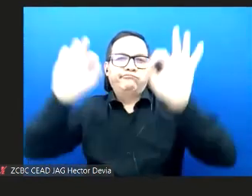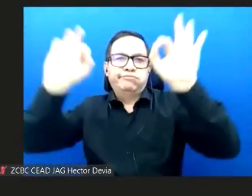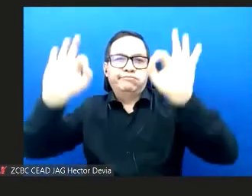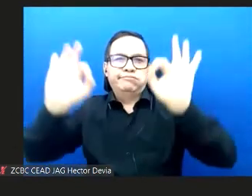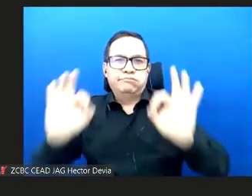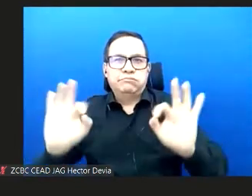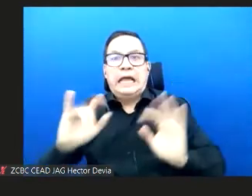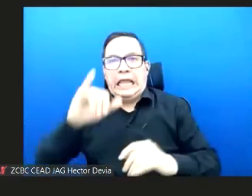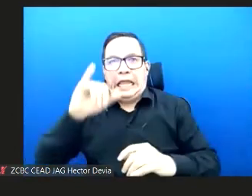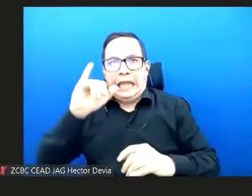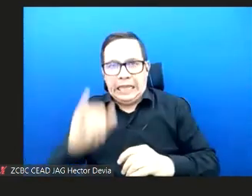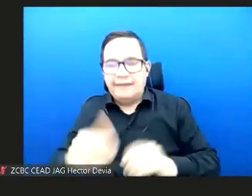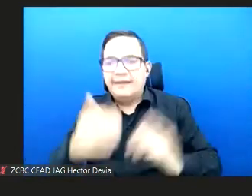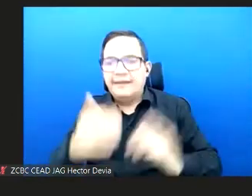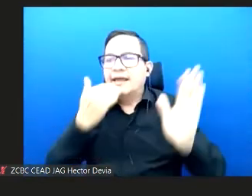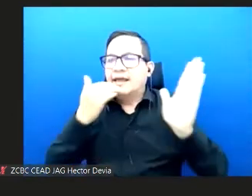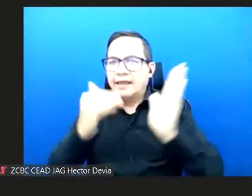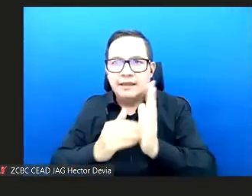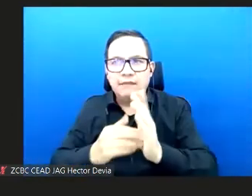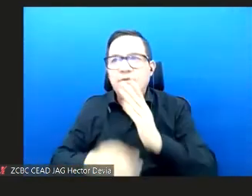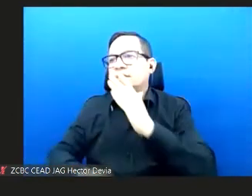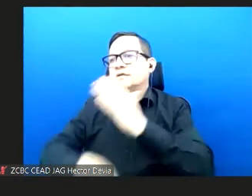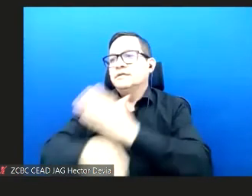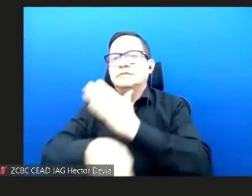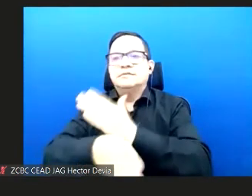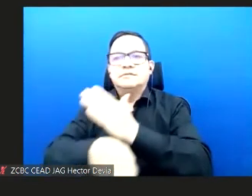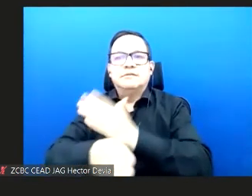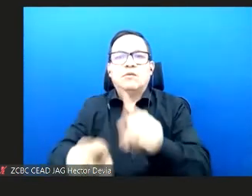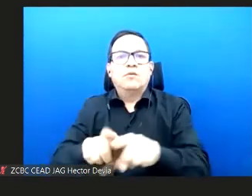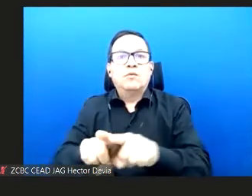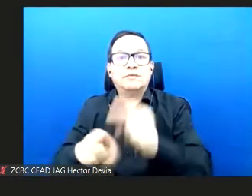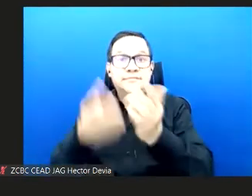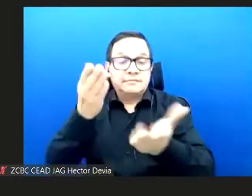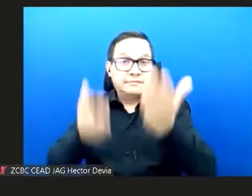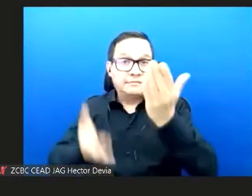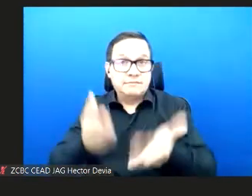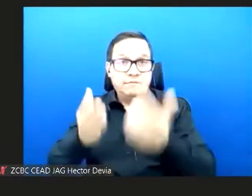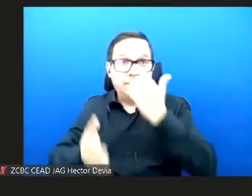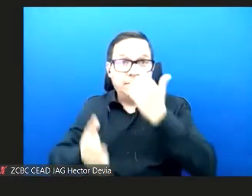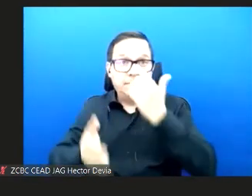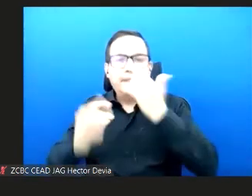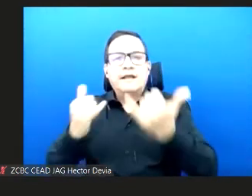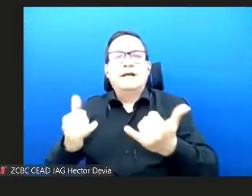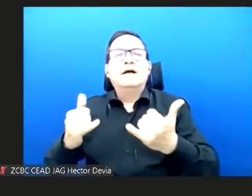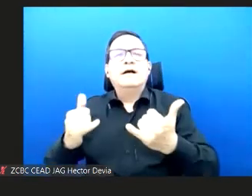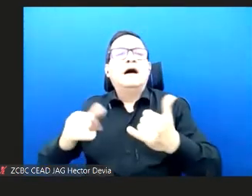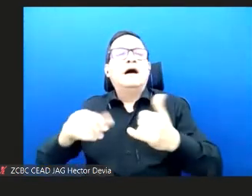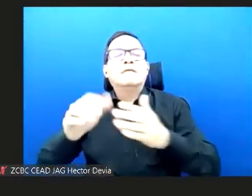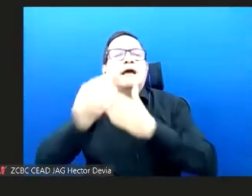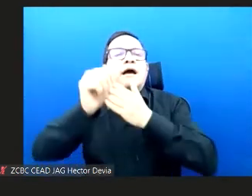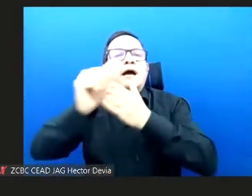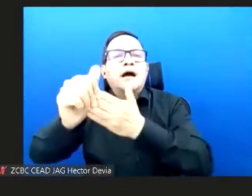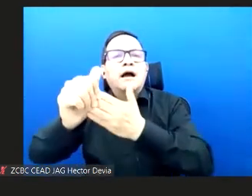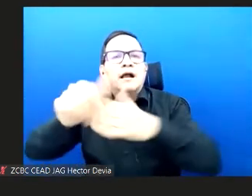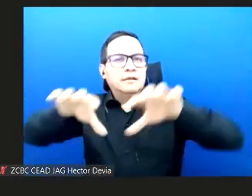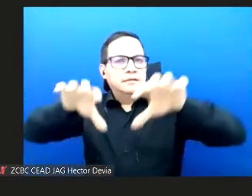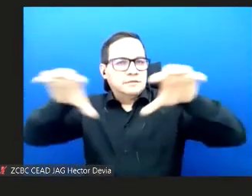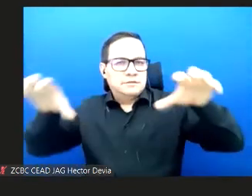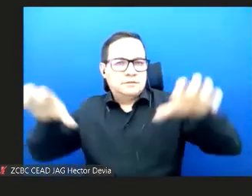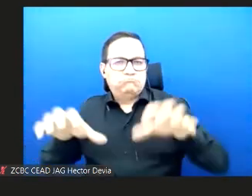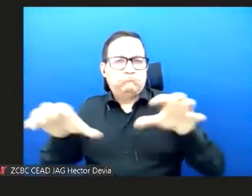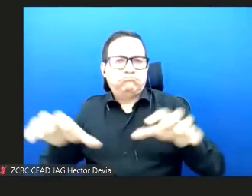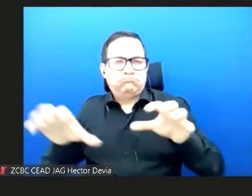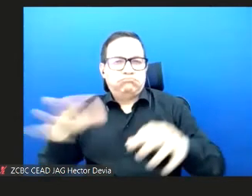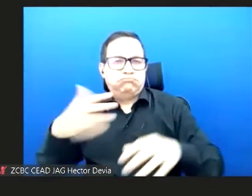estos ejemplos siguen la misma línea que tienen ustedes en la guía actual de la tarea 3. Entonces,